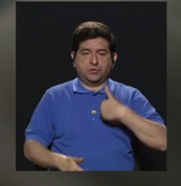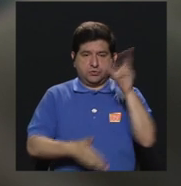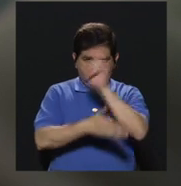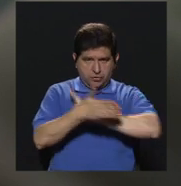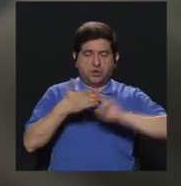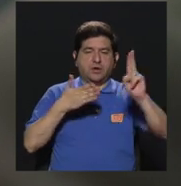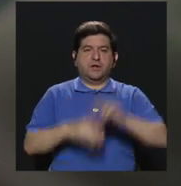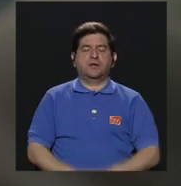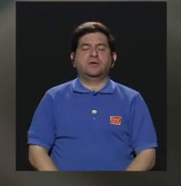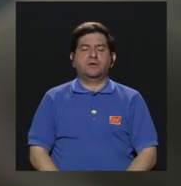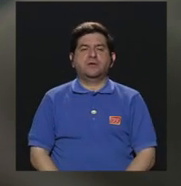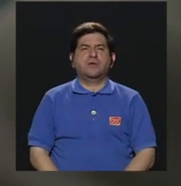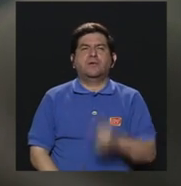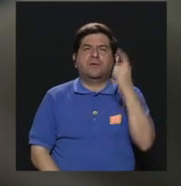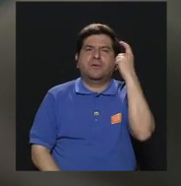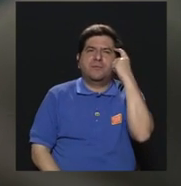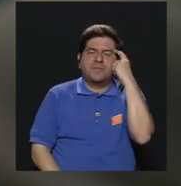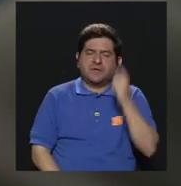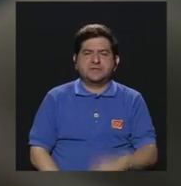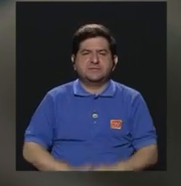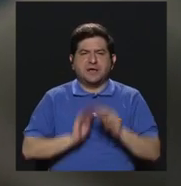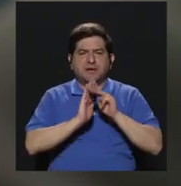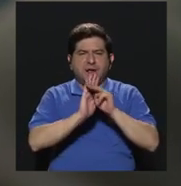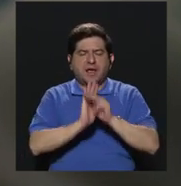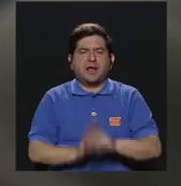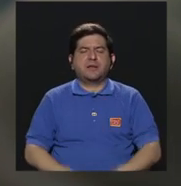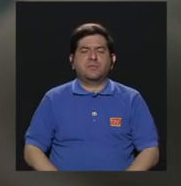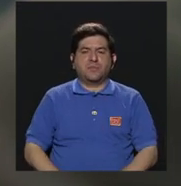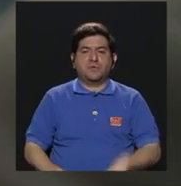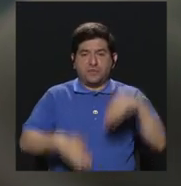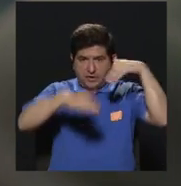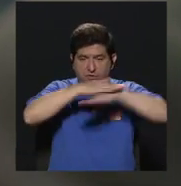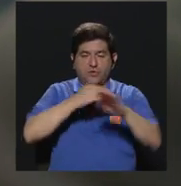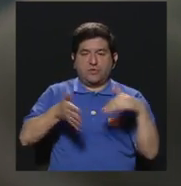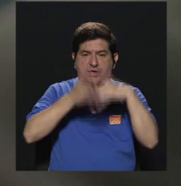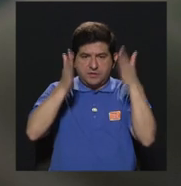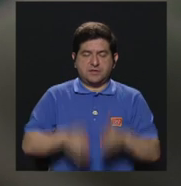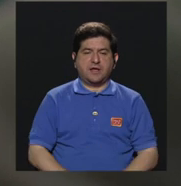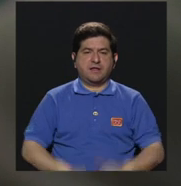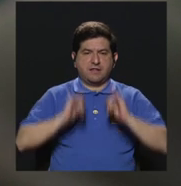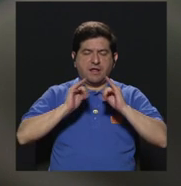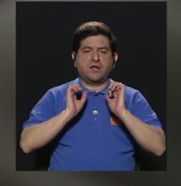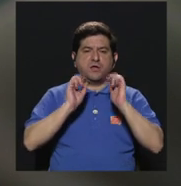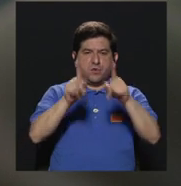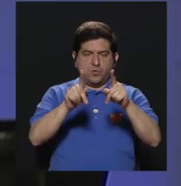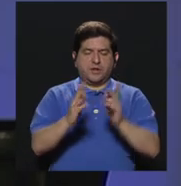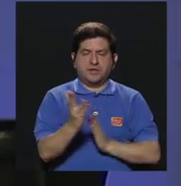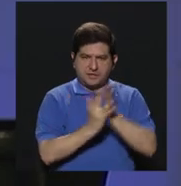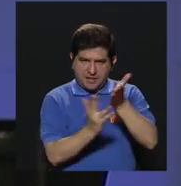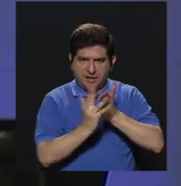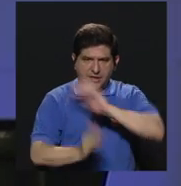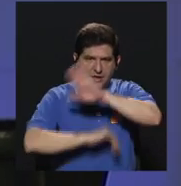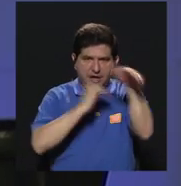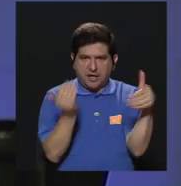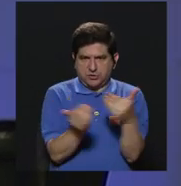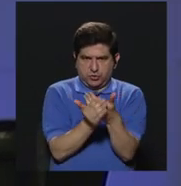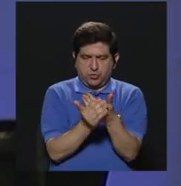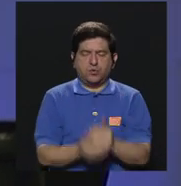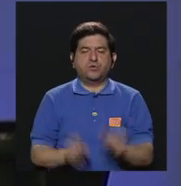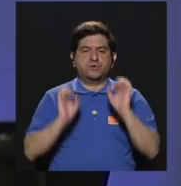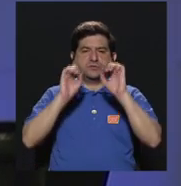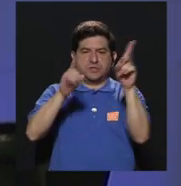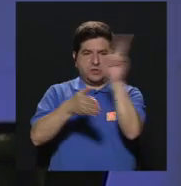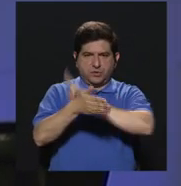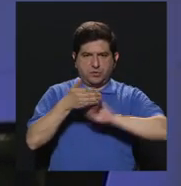universidad es repensar los modelos de admisión para que favorezcan la igualdad de oportunidades de ingreso para todos a la